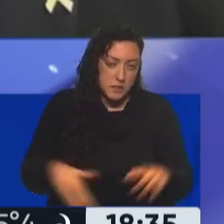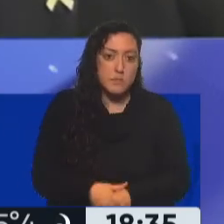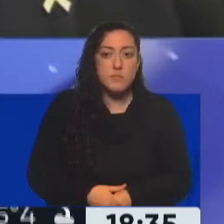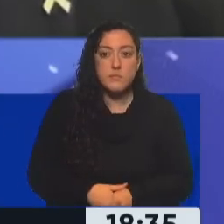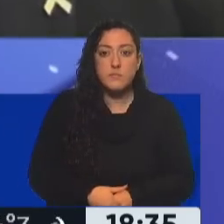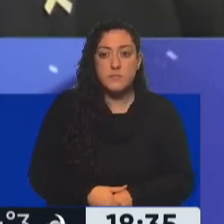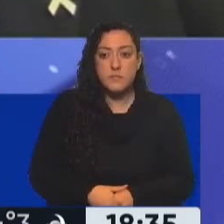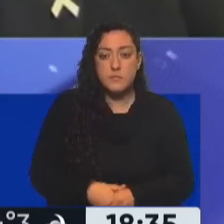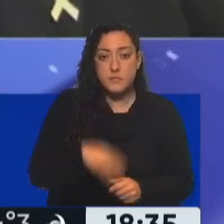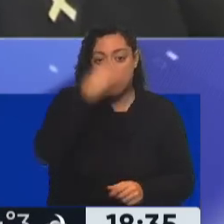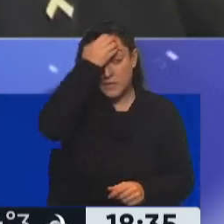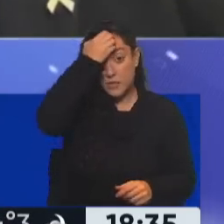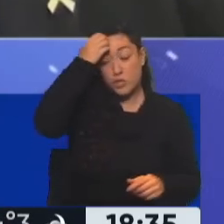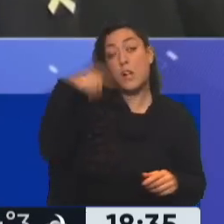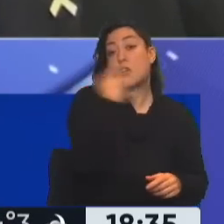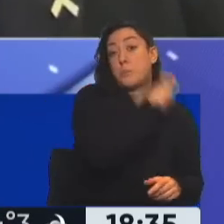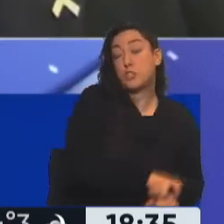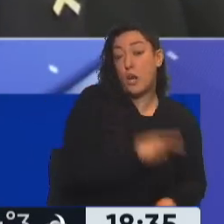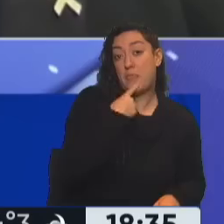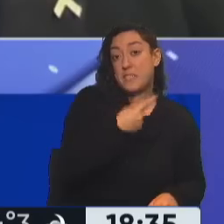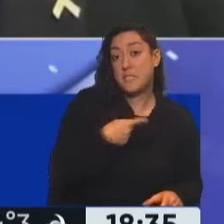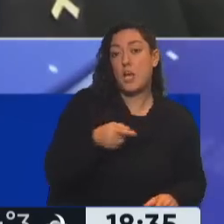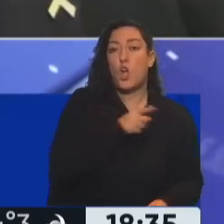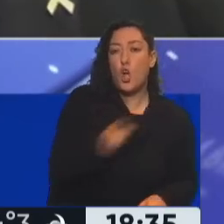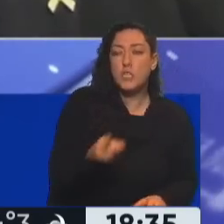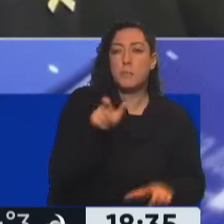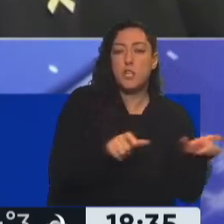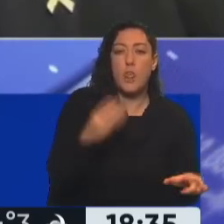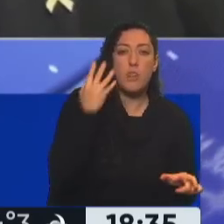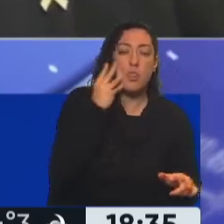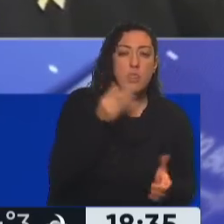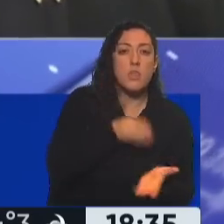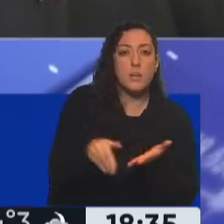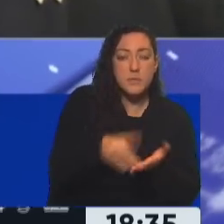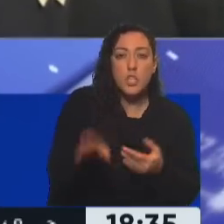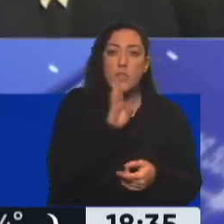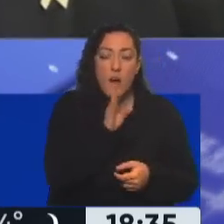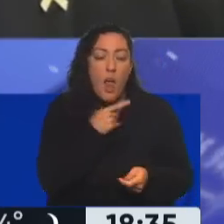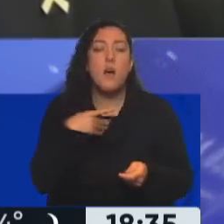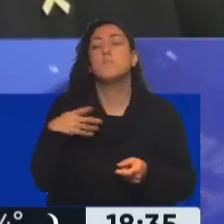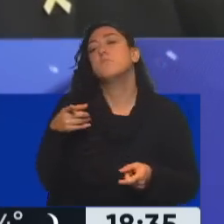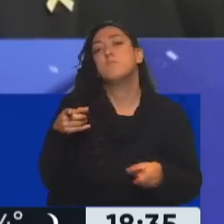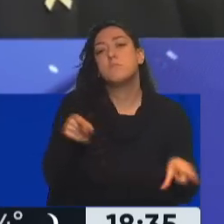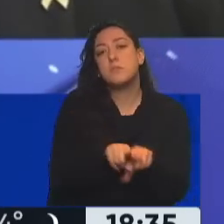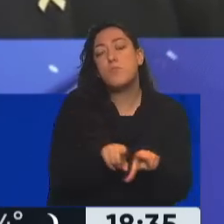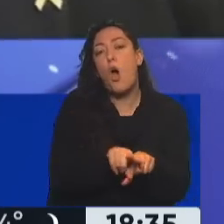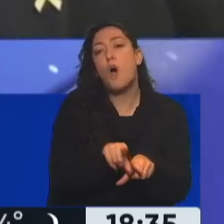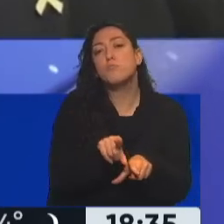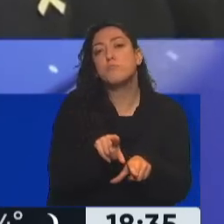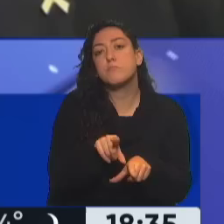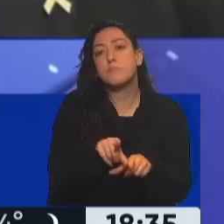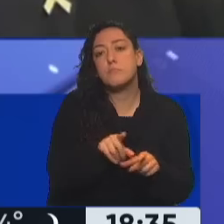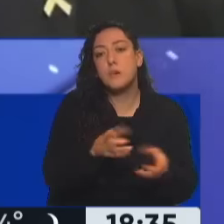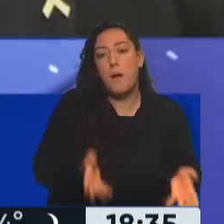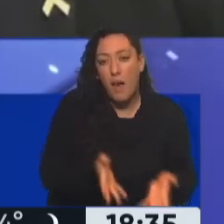estaba dando de comer esencialmente a los antisemitas y los enemigos de Israel en el mundo. La realidad es que otras figuras, como por ejemplo